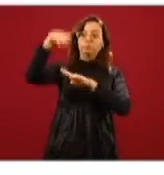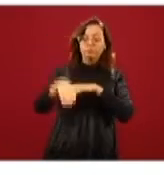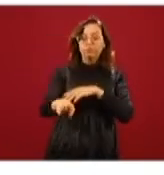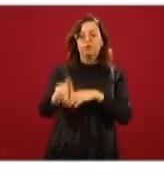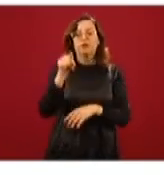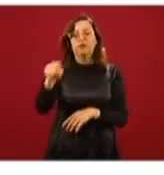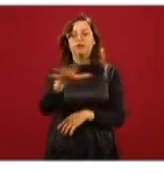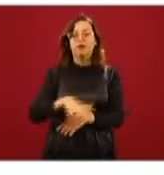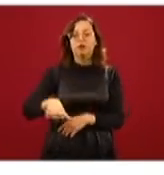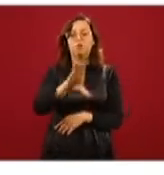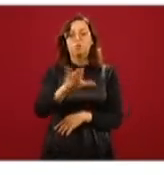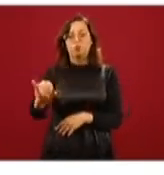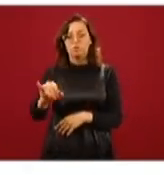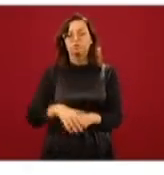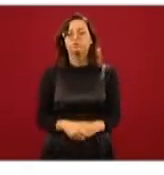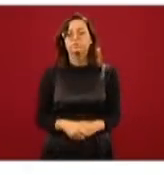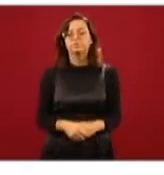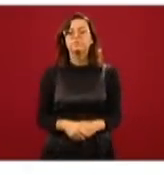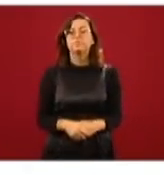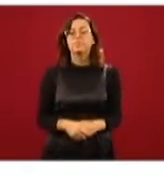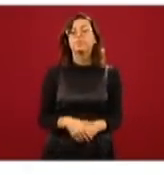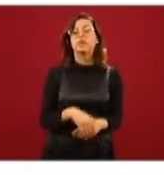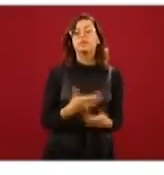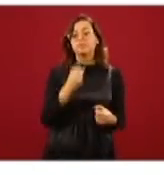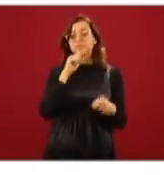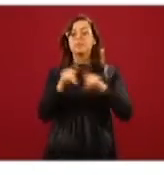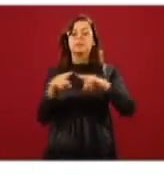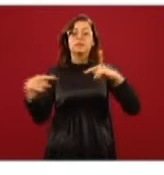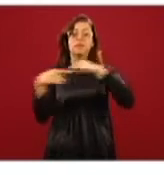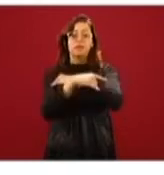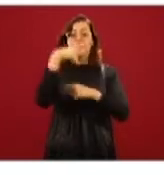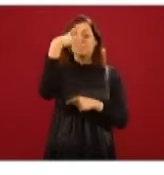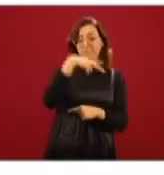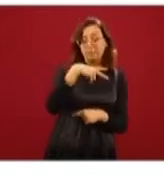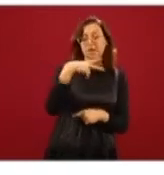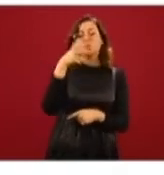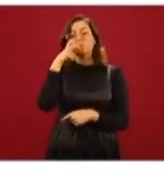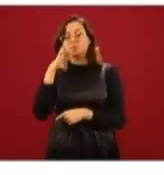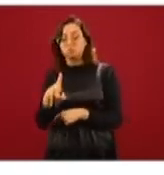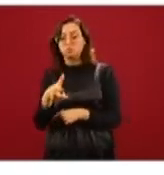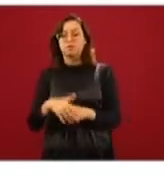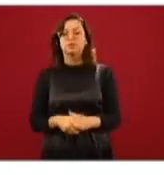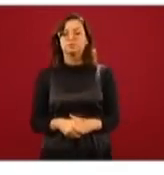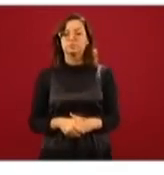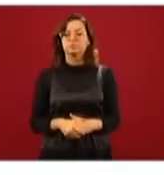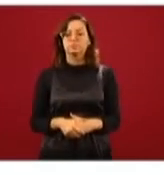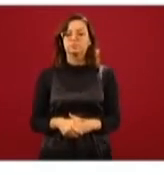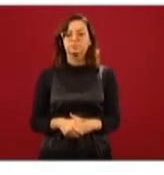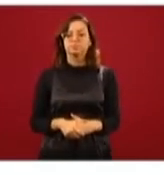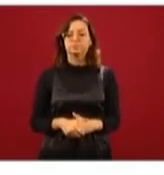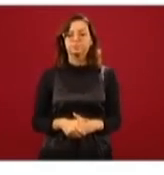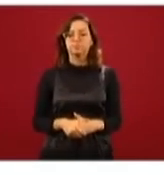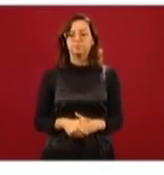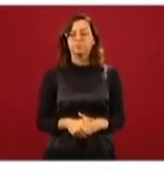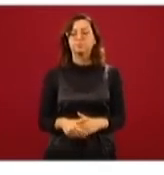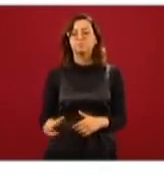Izcalli. La México-Pachuca, que ya fue comentada por la Secretaría de Comunicaciones y Transportes. La 8 por la